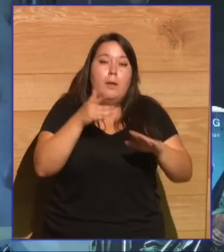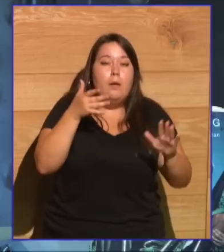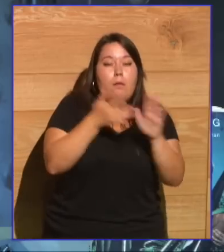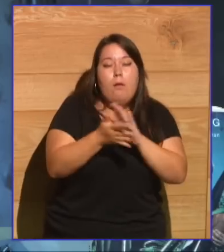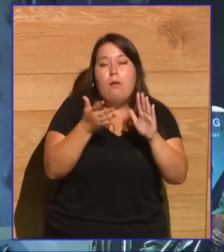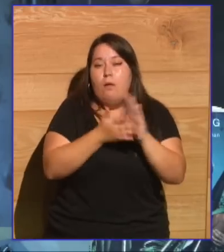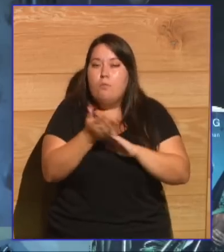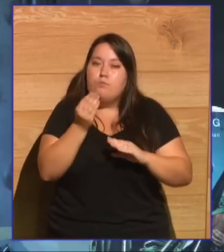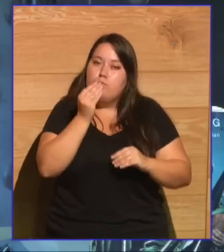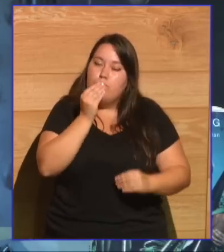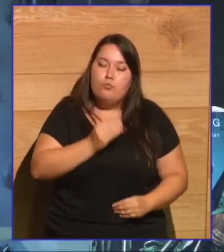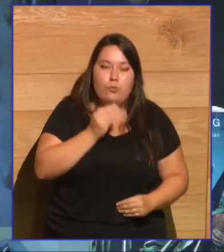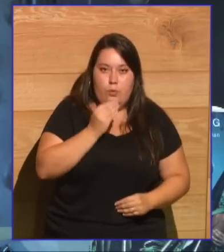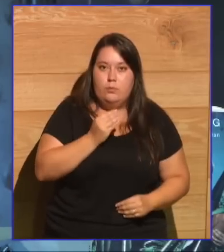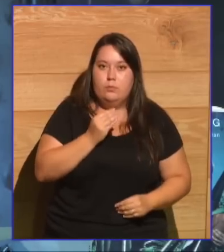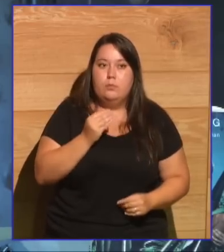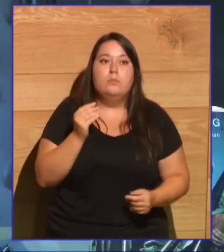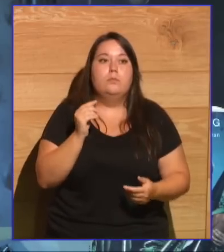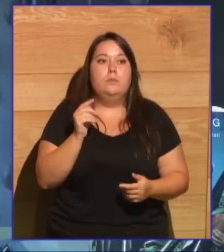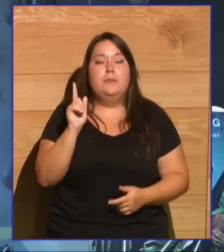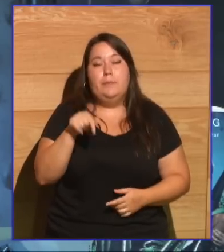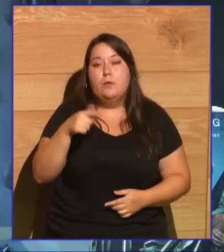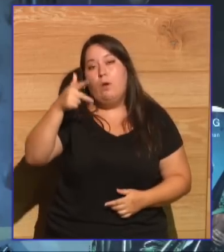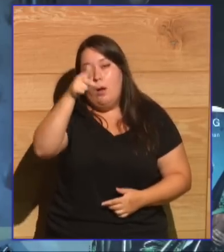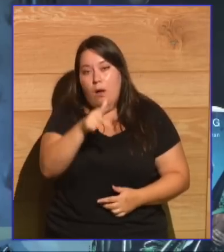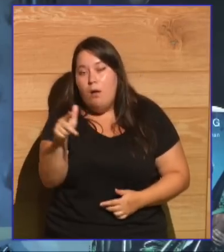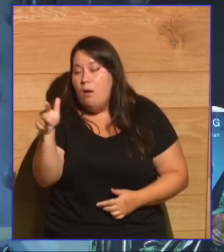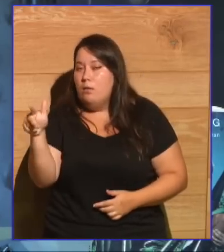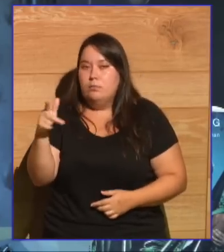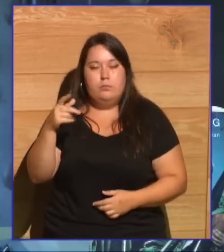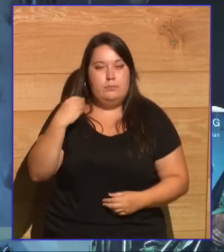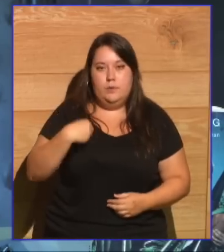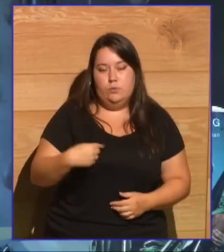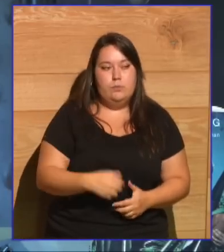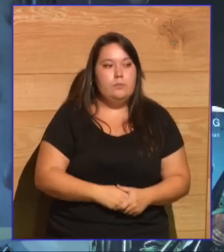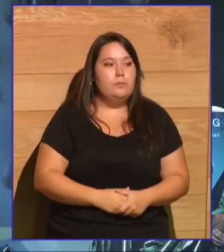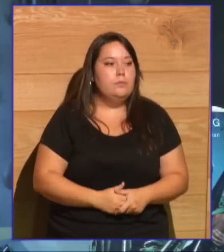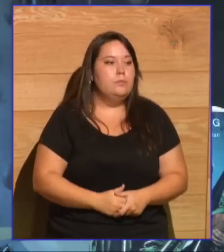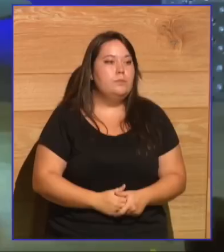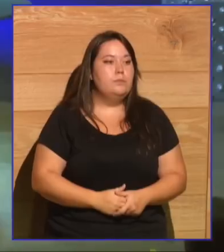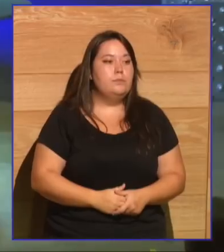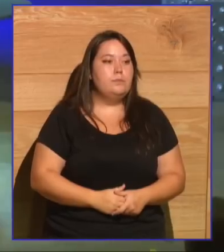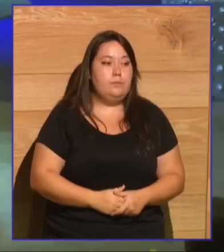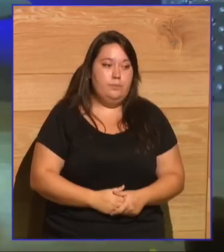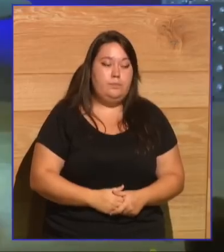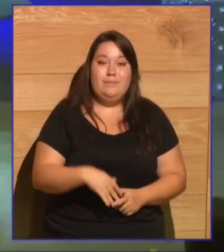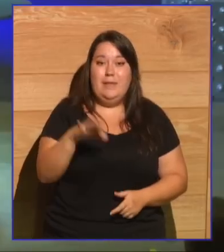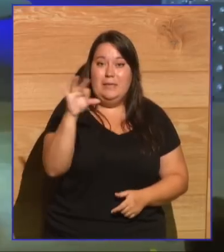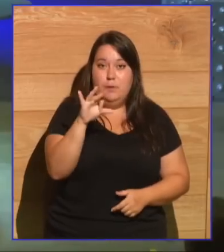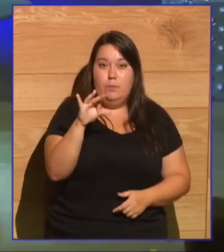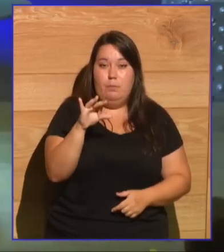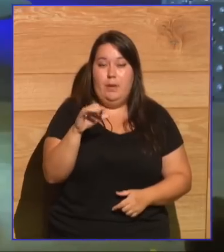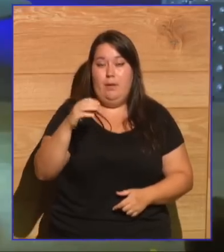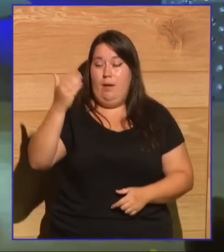escritura estilográfica con una cámara no tiene directamente que mirar la filmografía de spielberg las